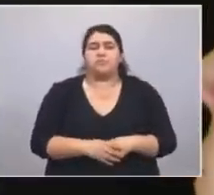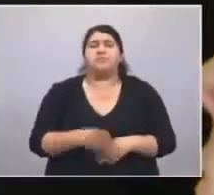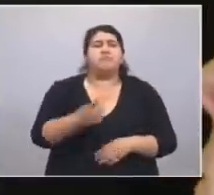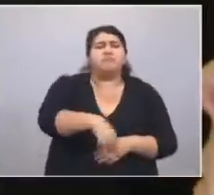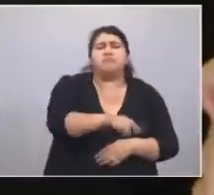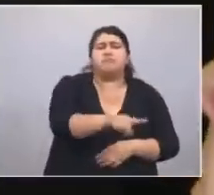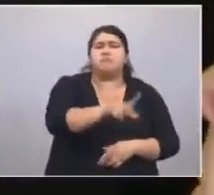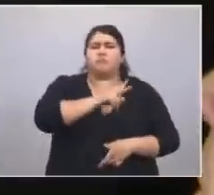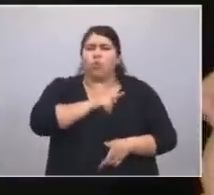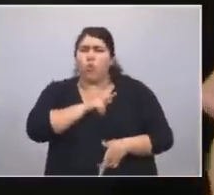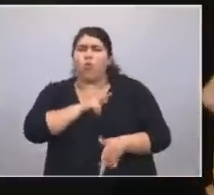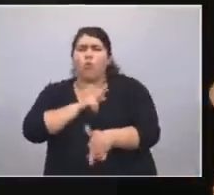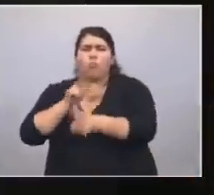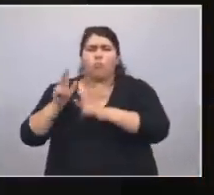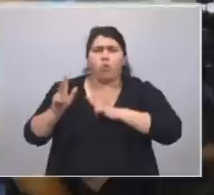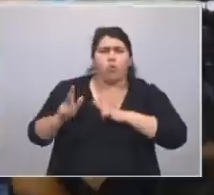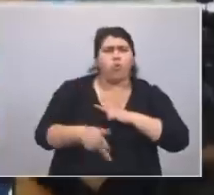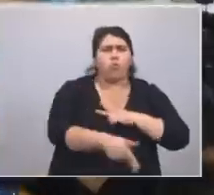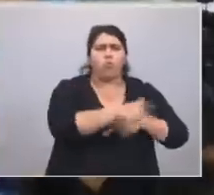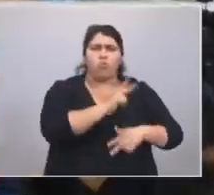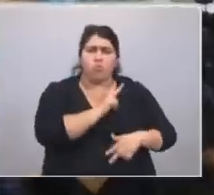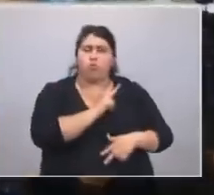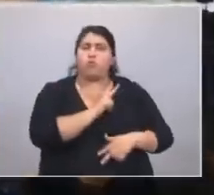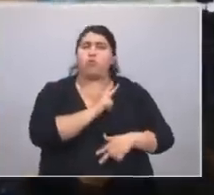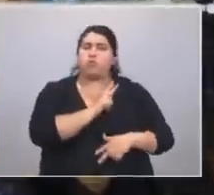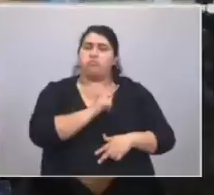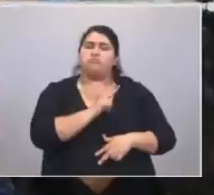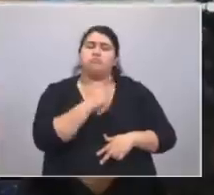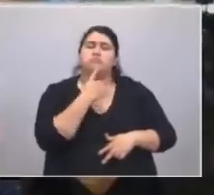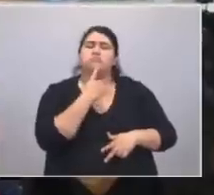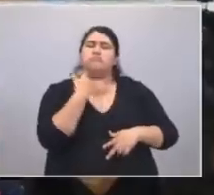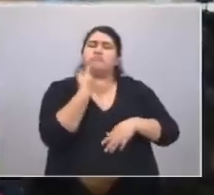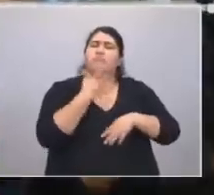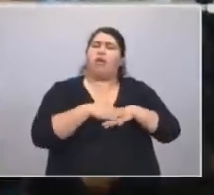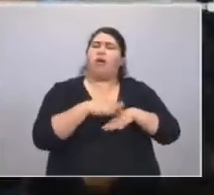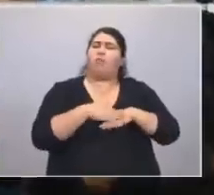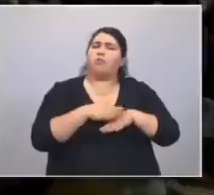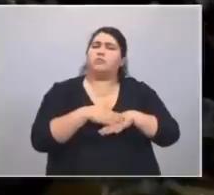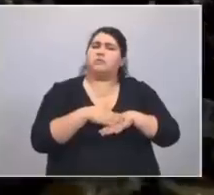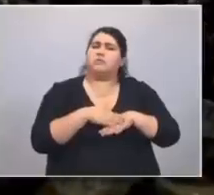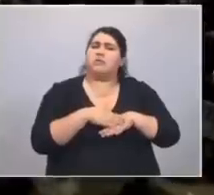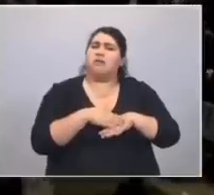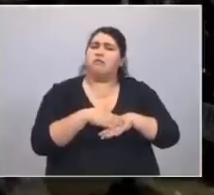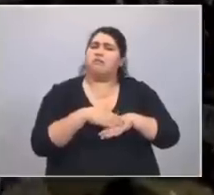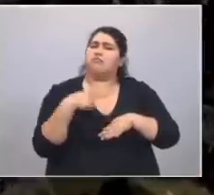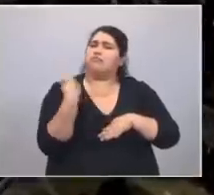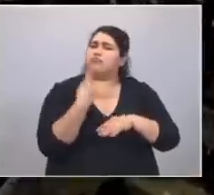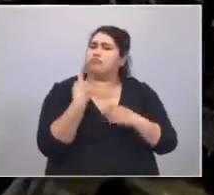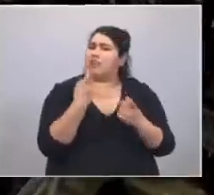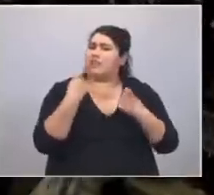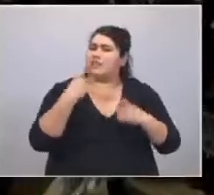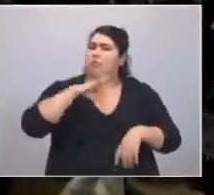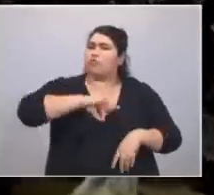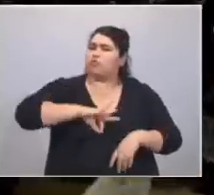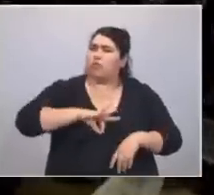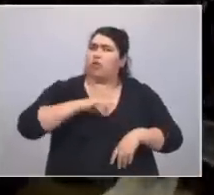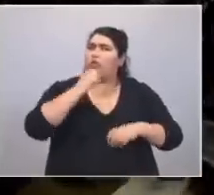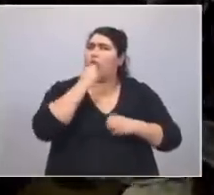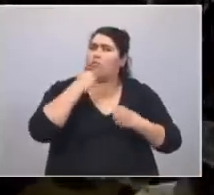decían, tenemos la responsabilidad de seguir mejorando el ingreso.